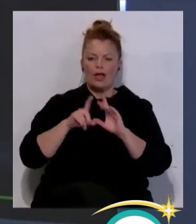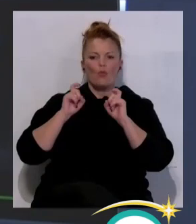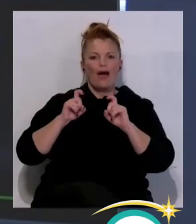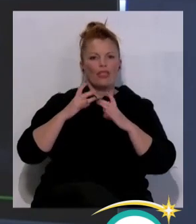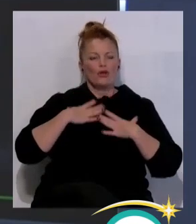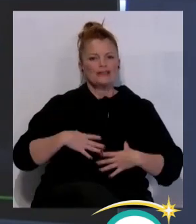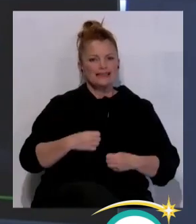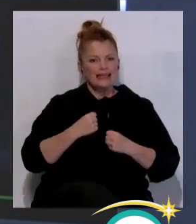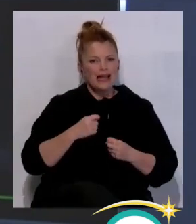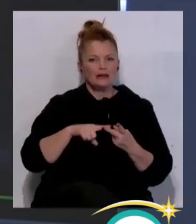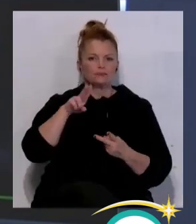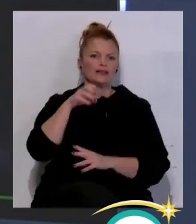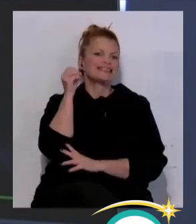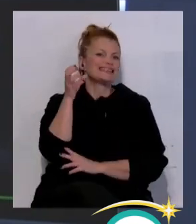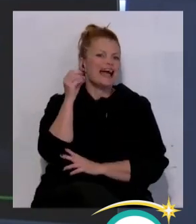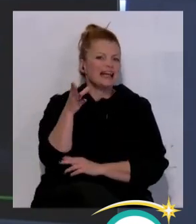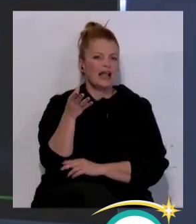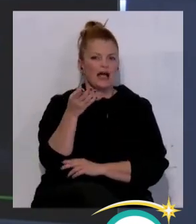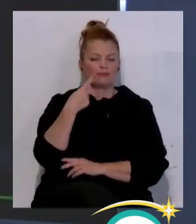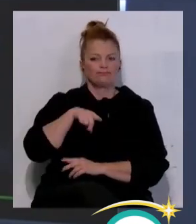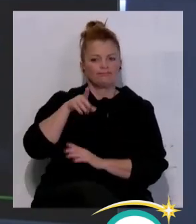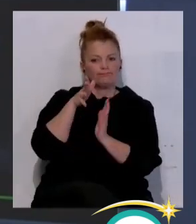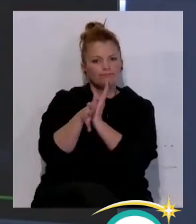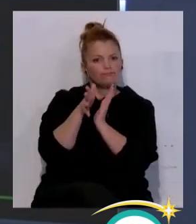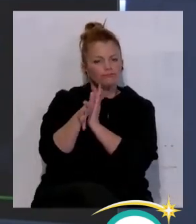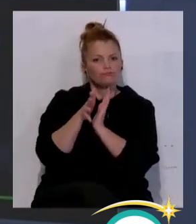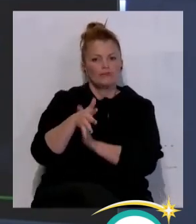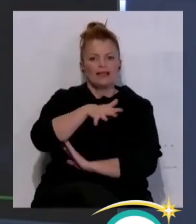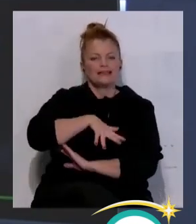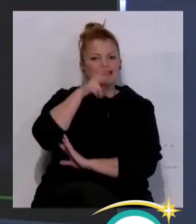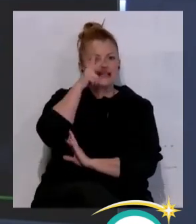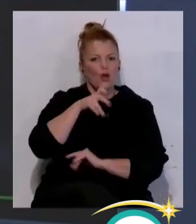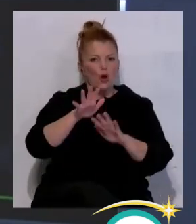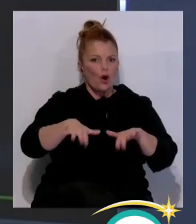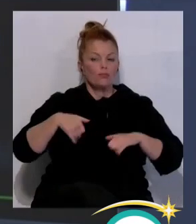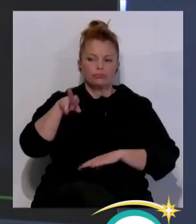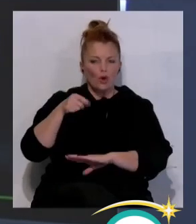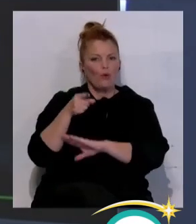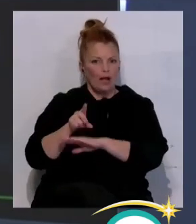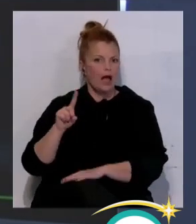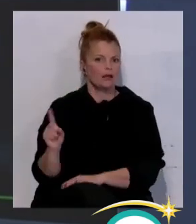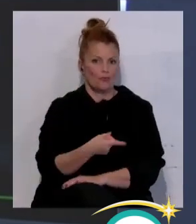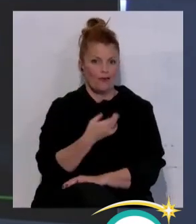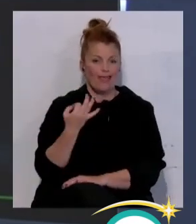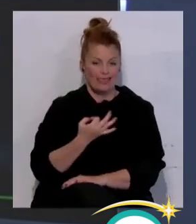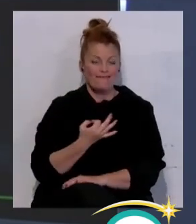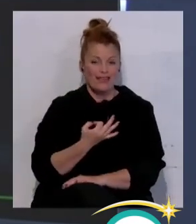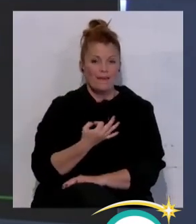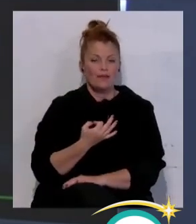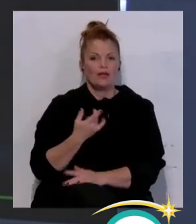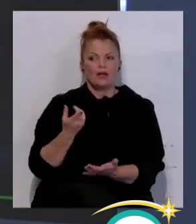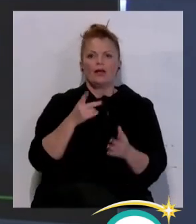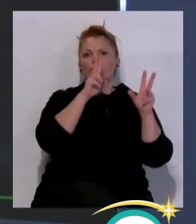sanitaria, son una charla que impartimos en el salón de actos, son obligatorias, ¿vale? Y bueno,